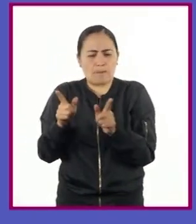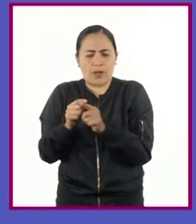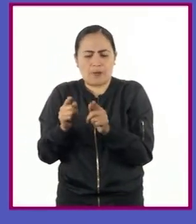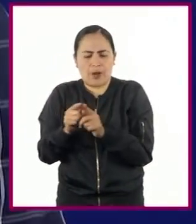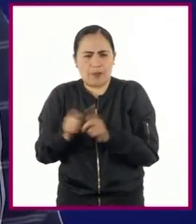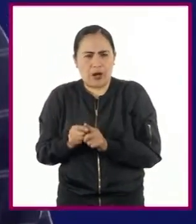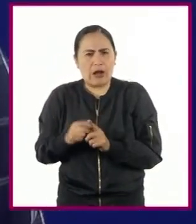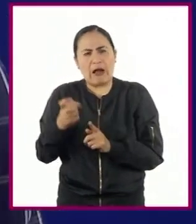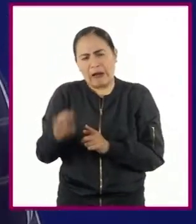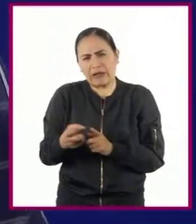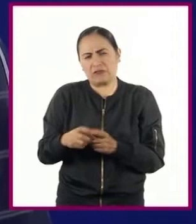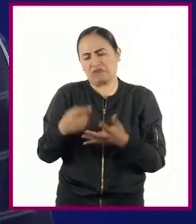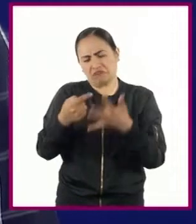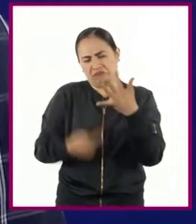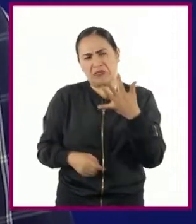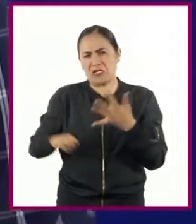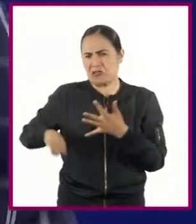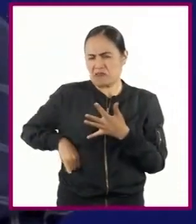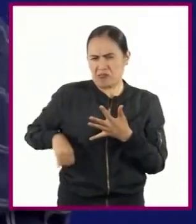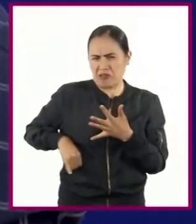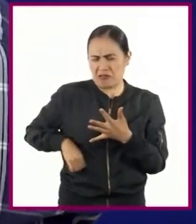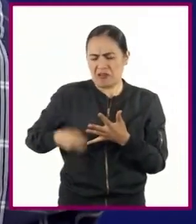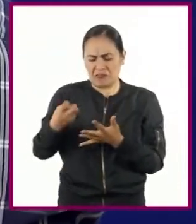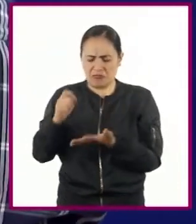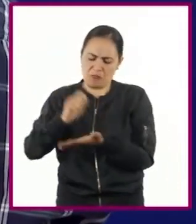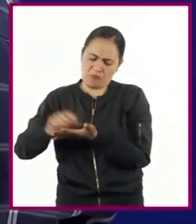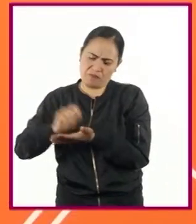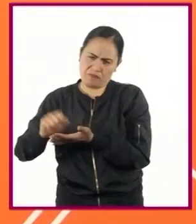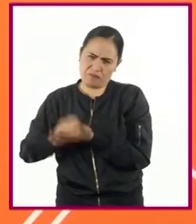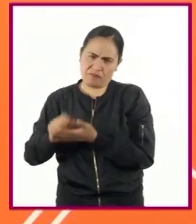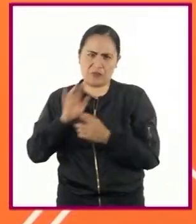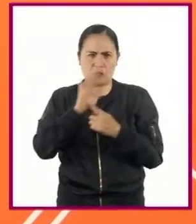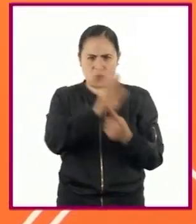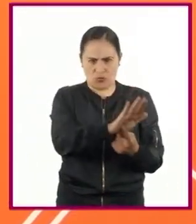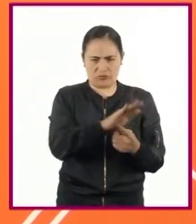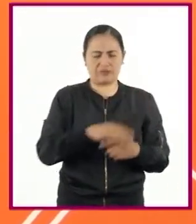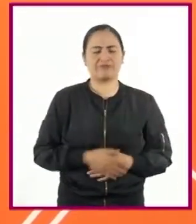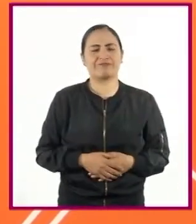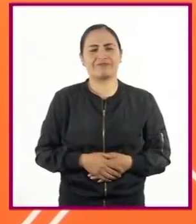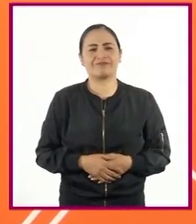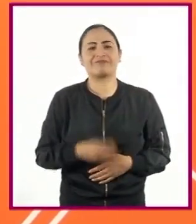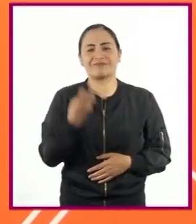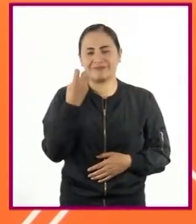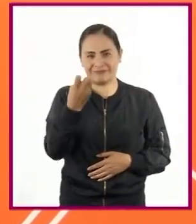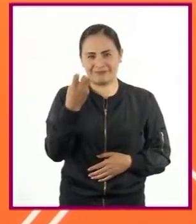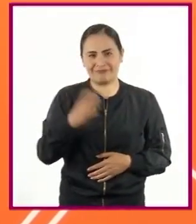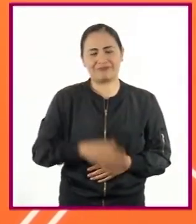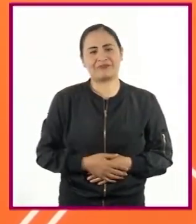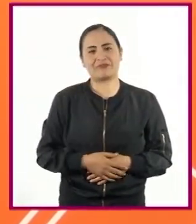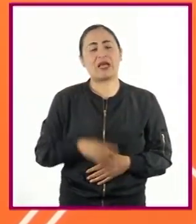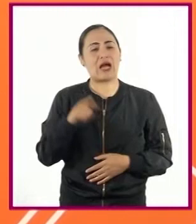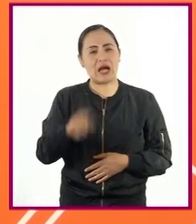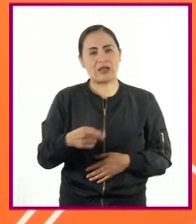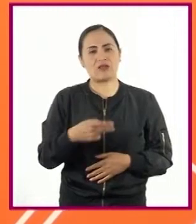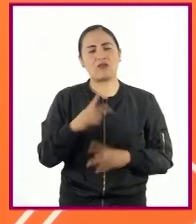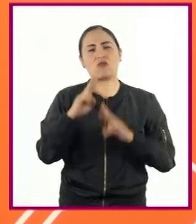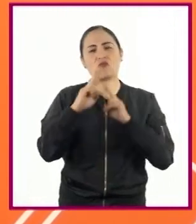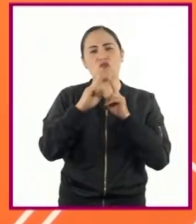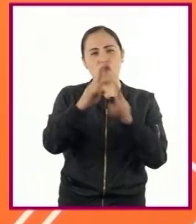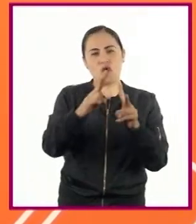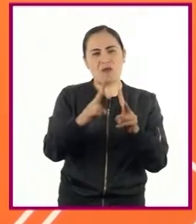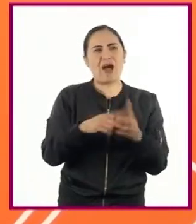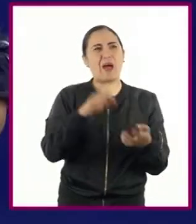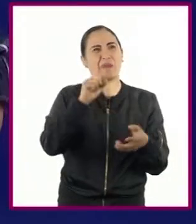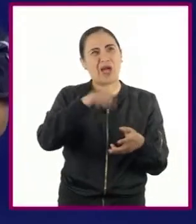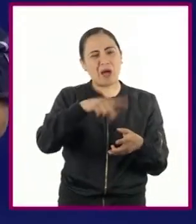o de interés para los radioescuchas. ¿Verdad, profesora? Así es. El lenguaje para radio exige evitar las